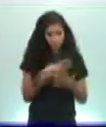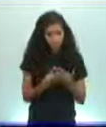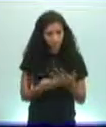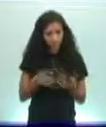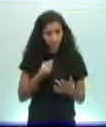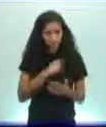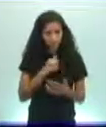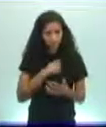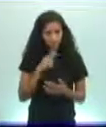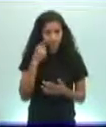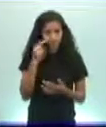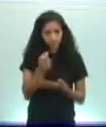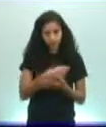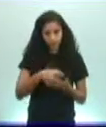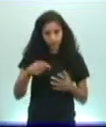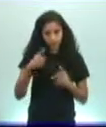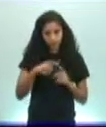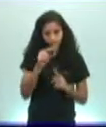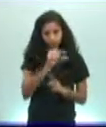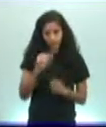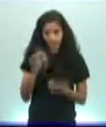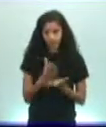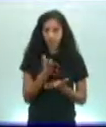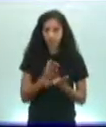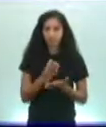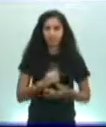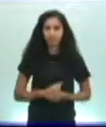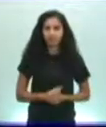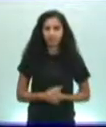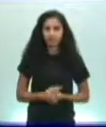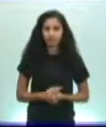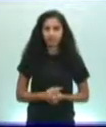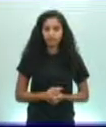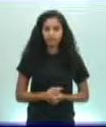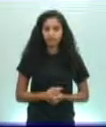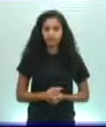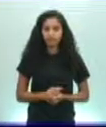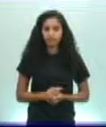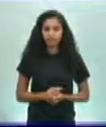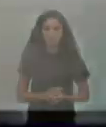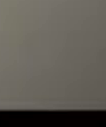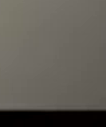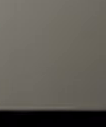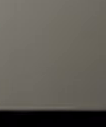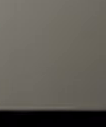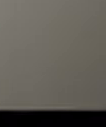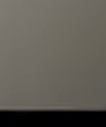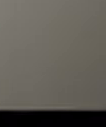quiero que tomes nota del tema de nuestra clase.